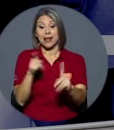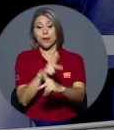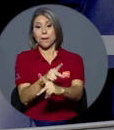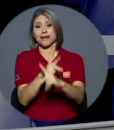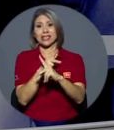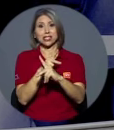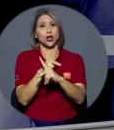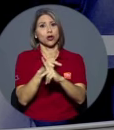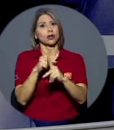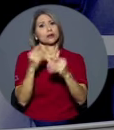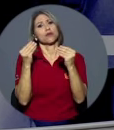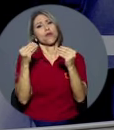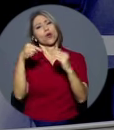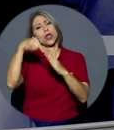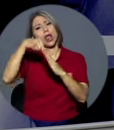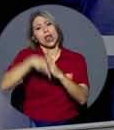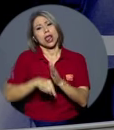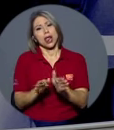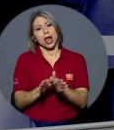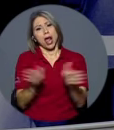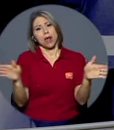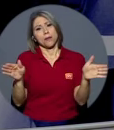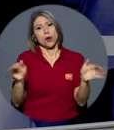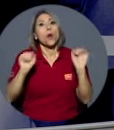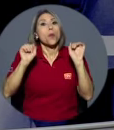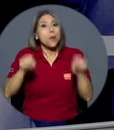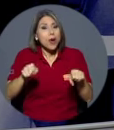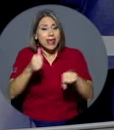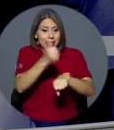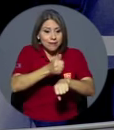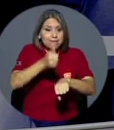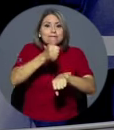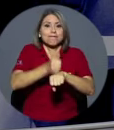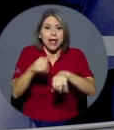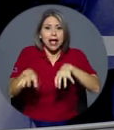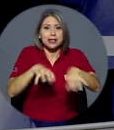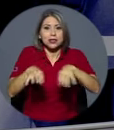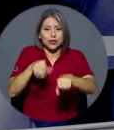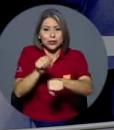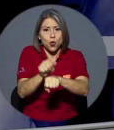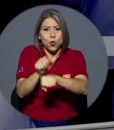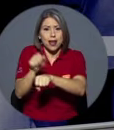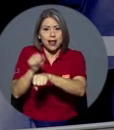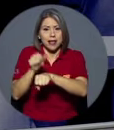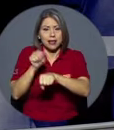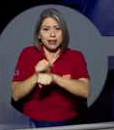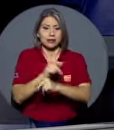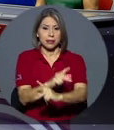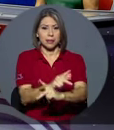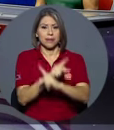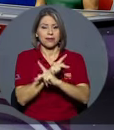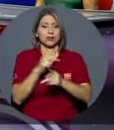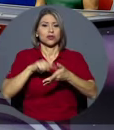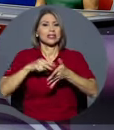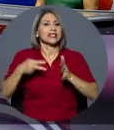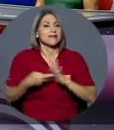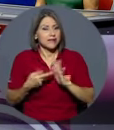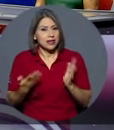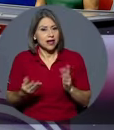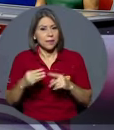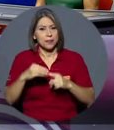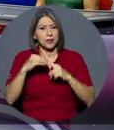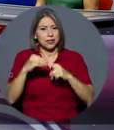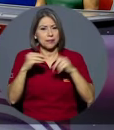es un concepto muy amplio que a la vez se puede materializar en acciones muy concretas, ¿verdad?, porque la prevención implica, dentro